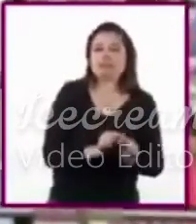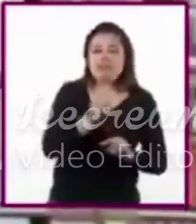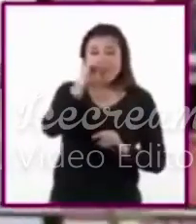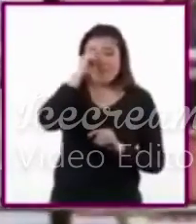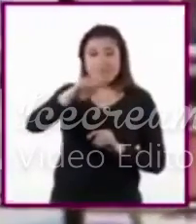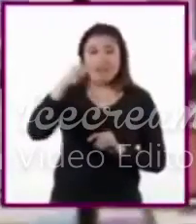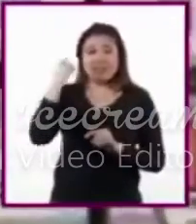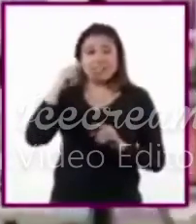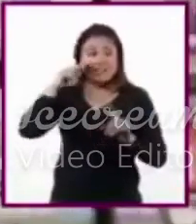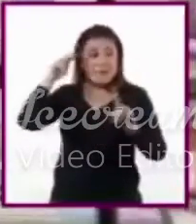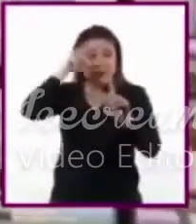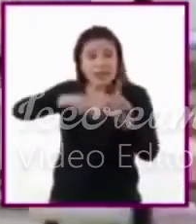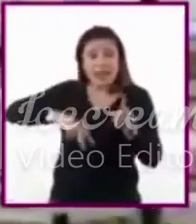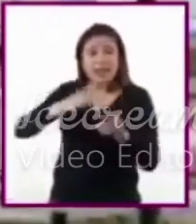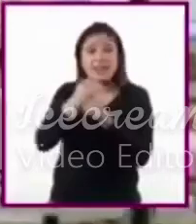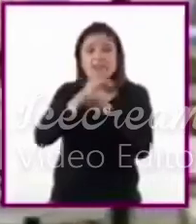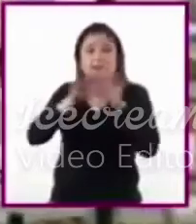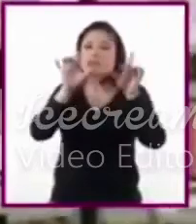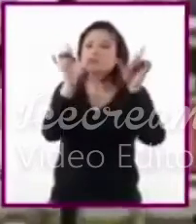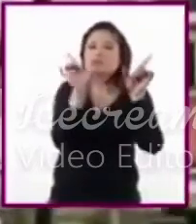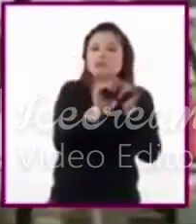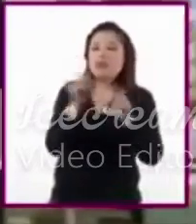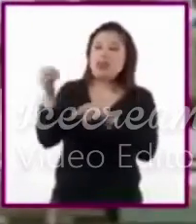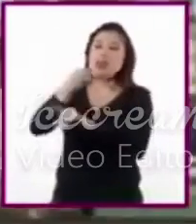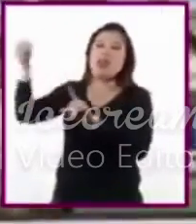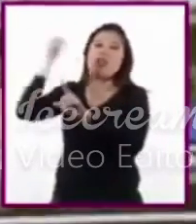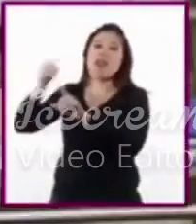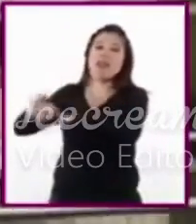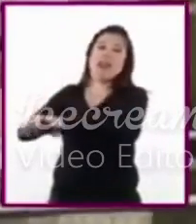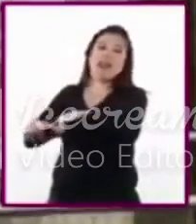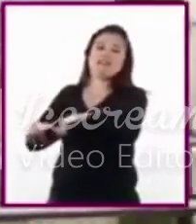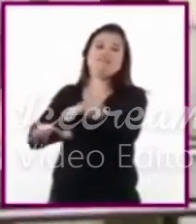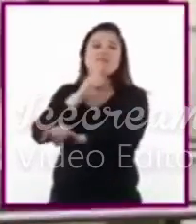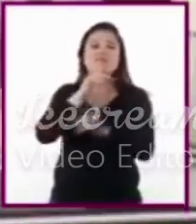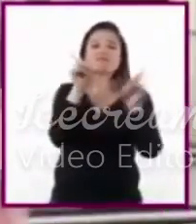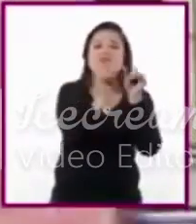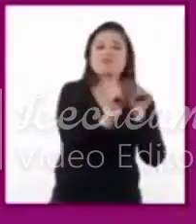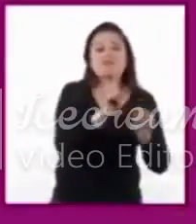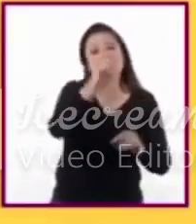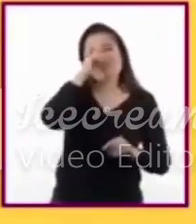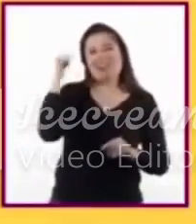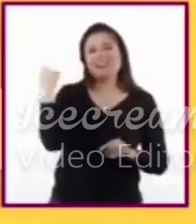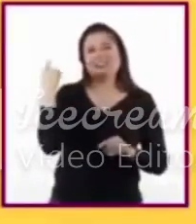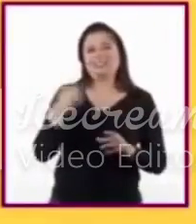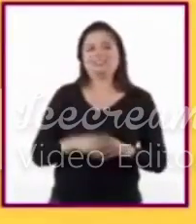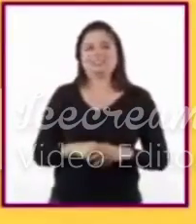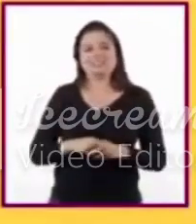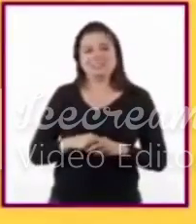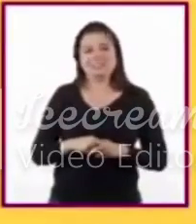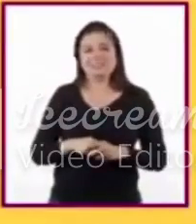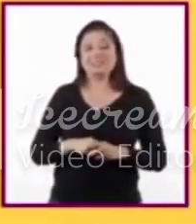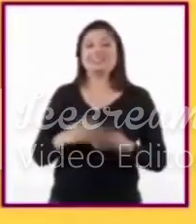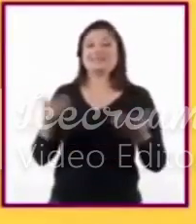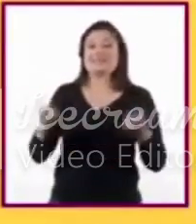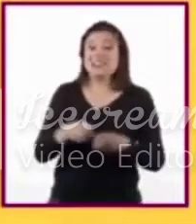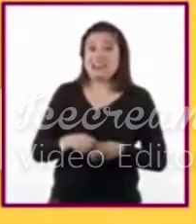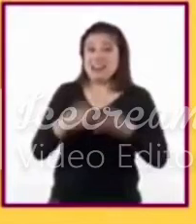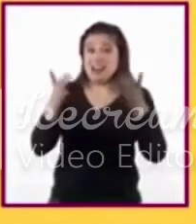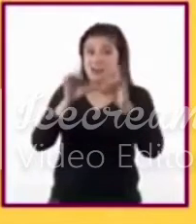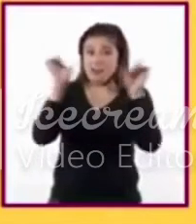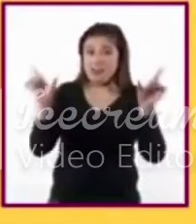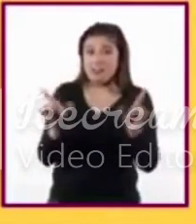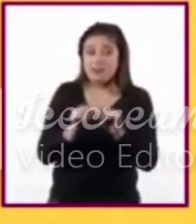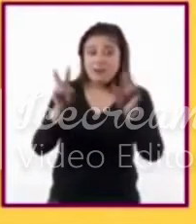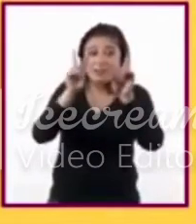fácil visualizar esa información resumida en organizadores gráficos. ¡Adiós! Claro que resumir un tema